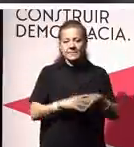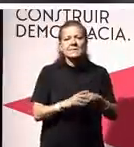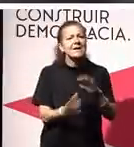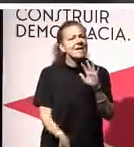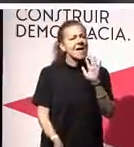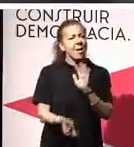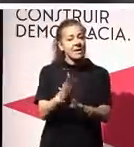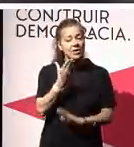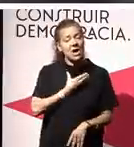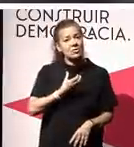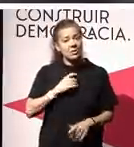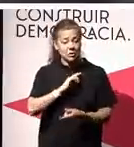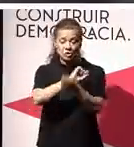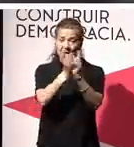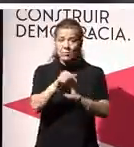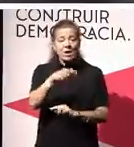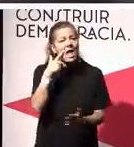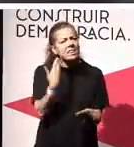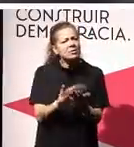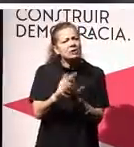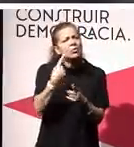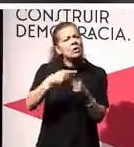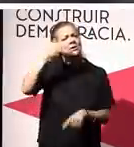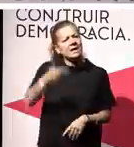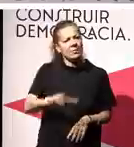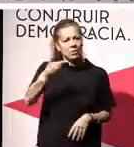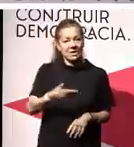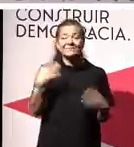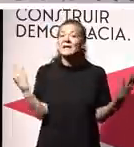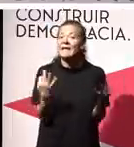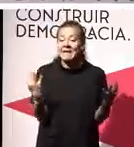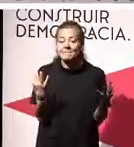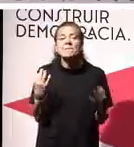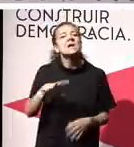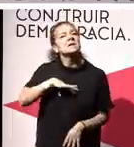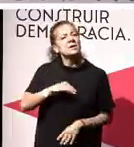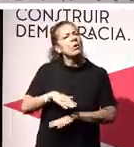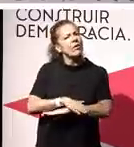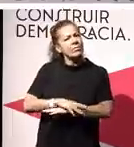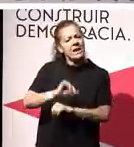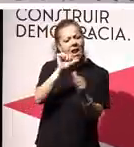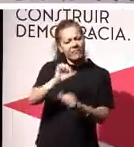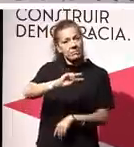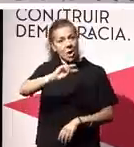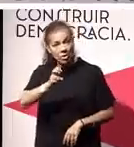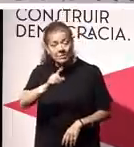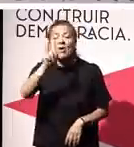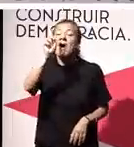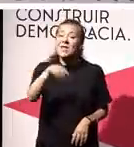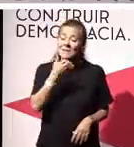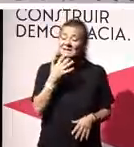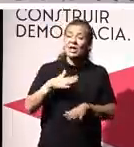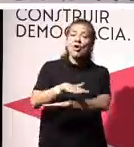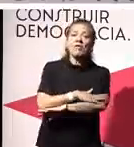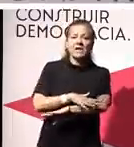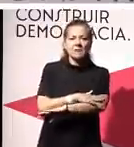Aparecieron los ayuntamientos del cambio que demostraron una cosa muy importante, y es que se puede gobernar de otra manera, pero que además cuando gobernamos